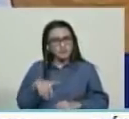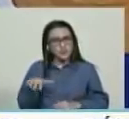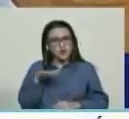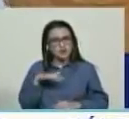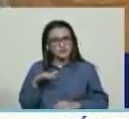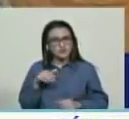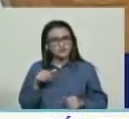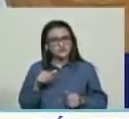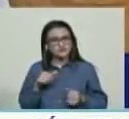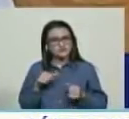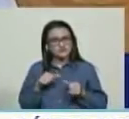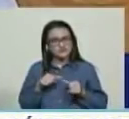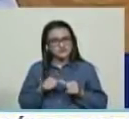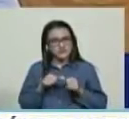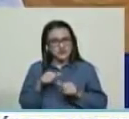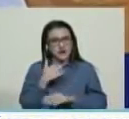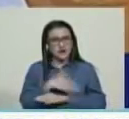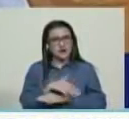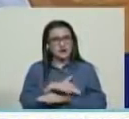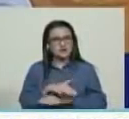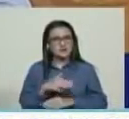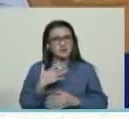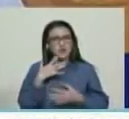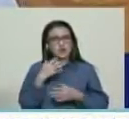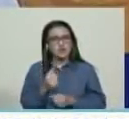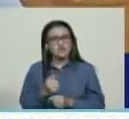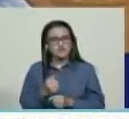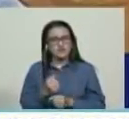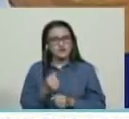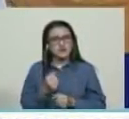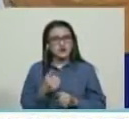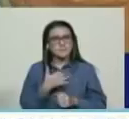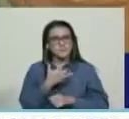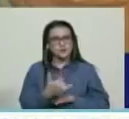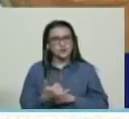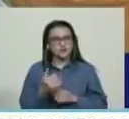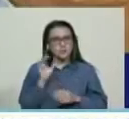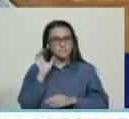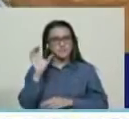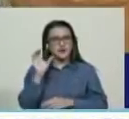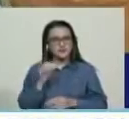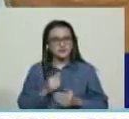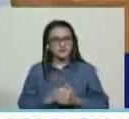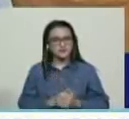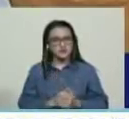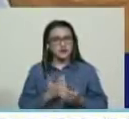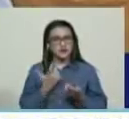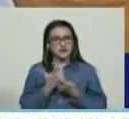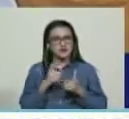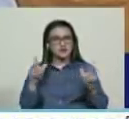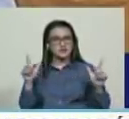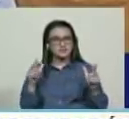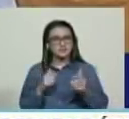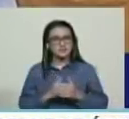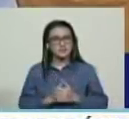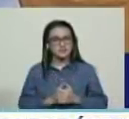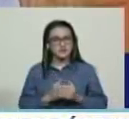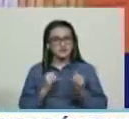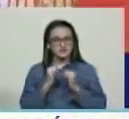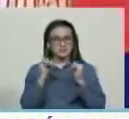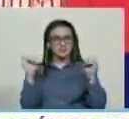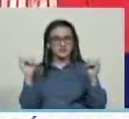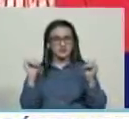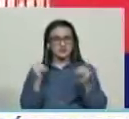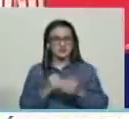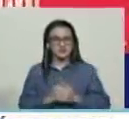de seguir en la calle, es porque cree en un gran proyecto de patria, un proyecto de patria libre, soberana,